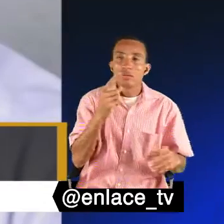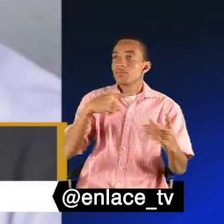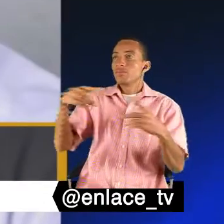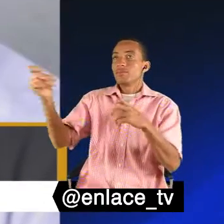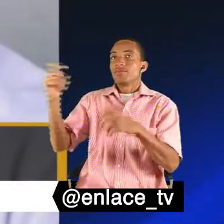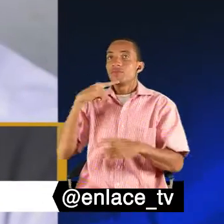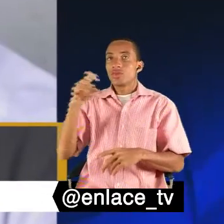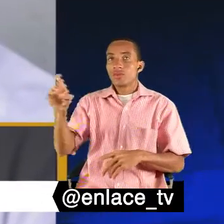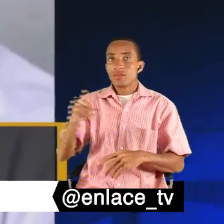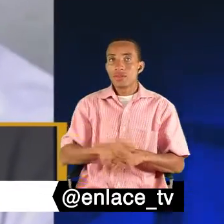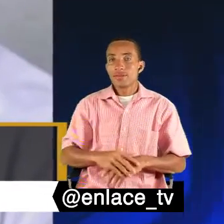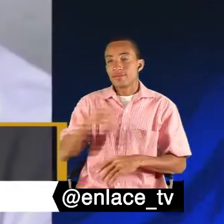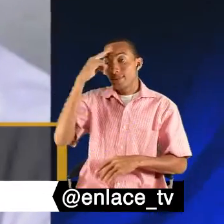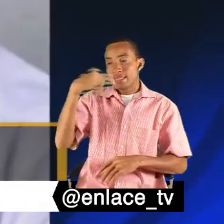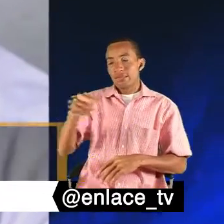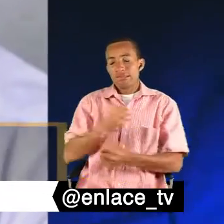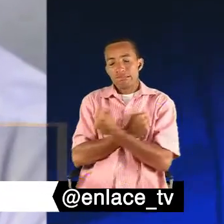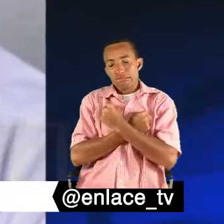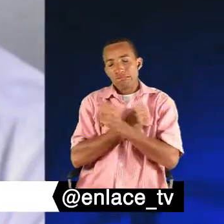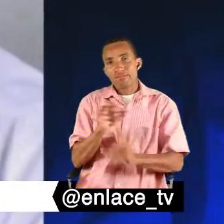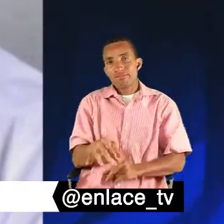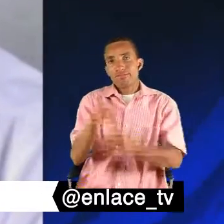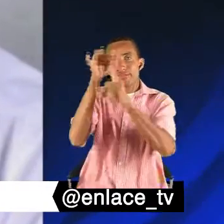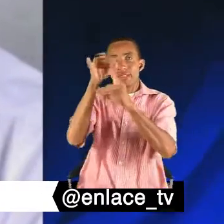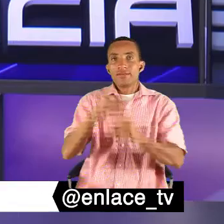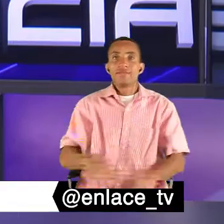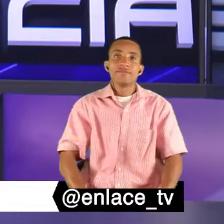preciado tesoro, su hijo Carlos Andrés González Mebarak.